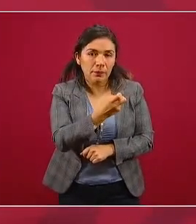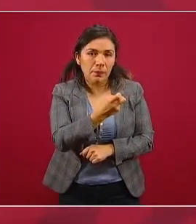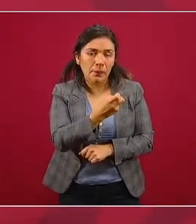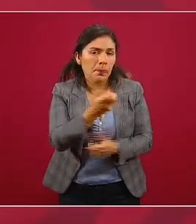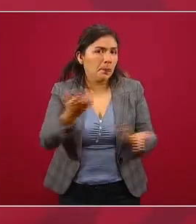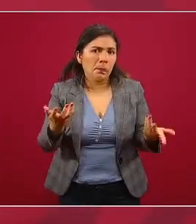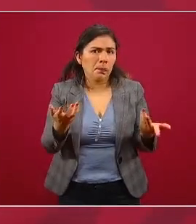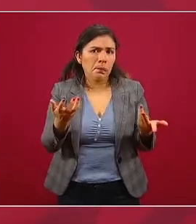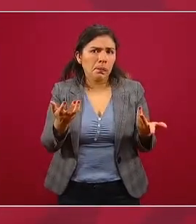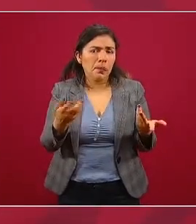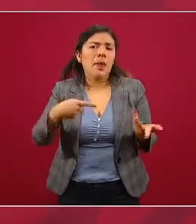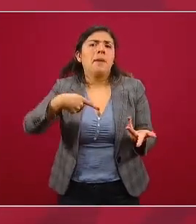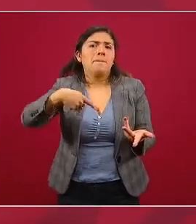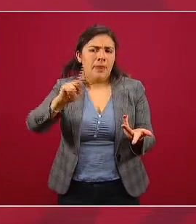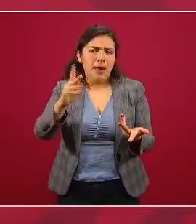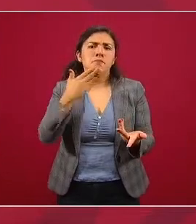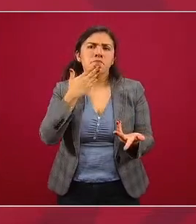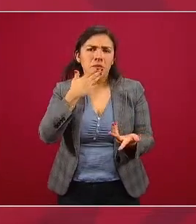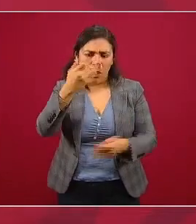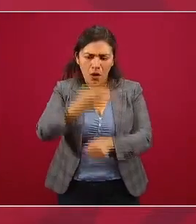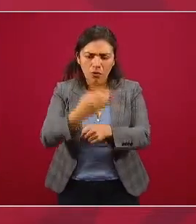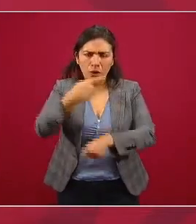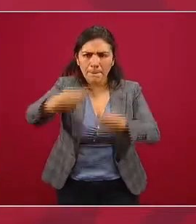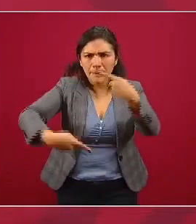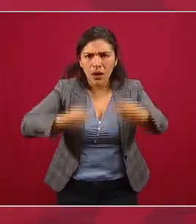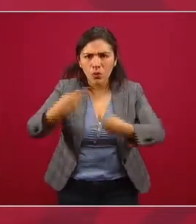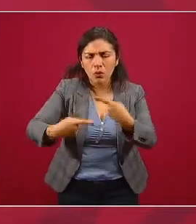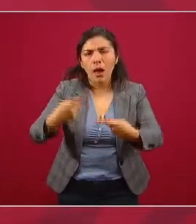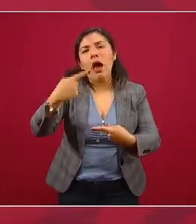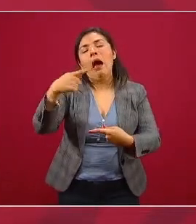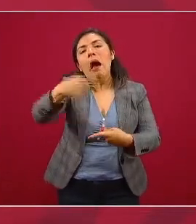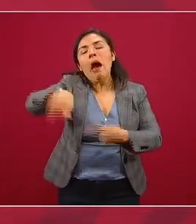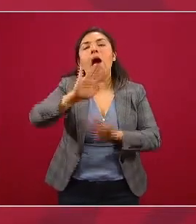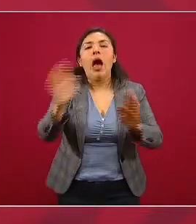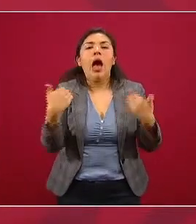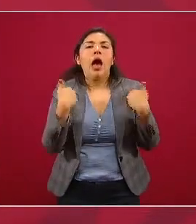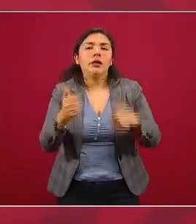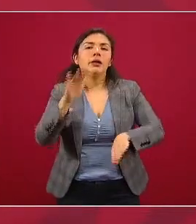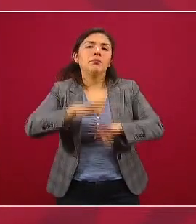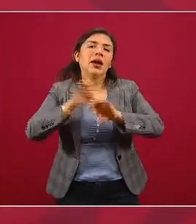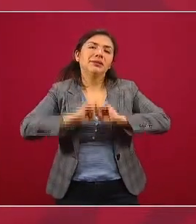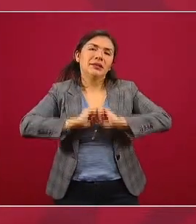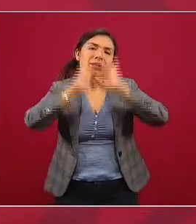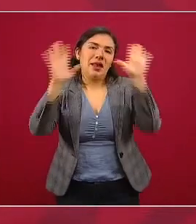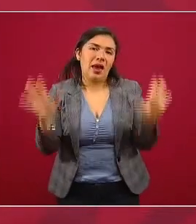Pero qué bien que me estás preguntando, porque se aclara, se